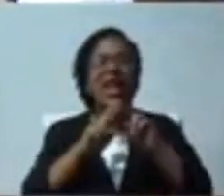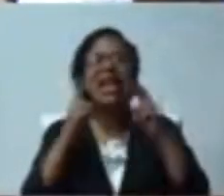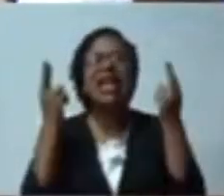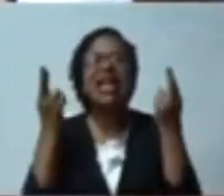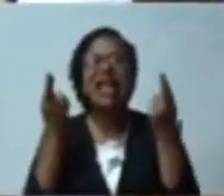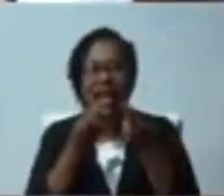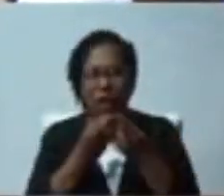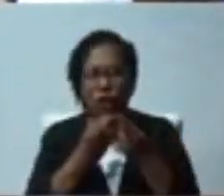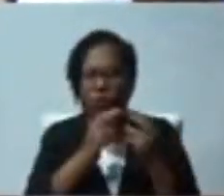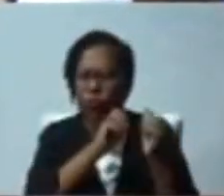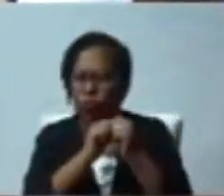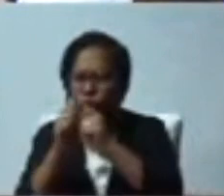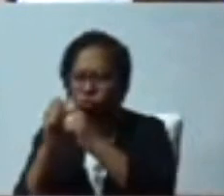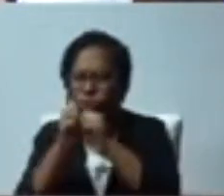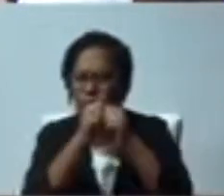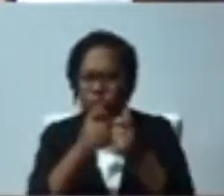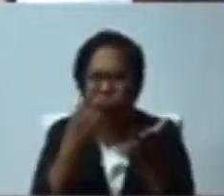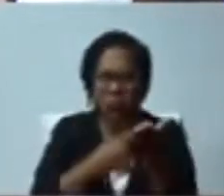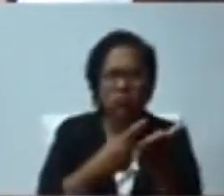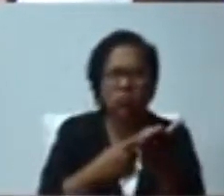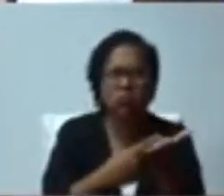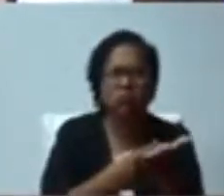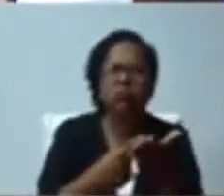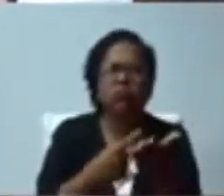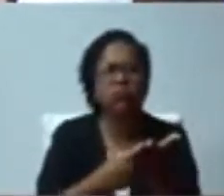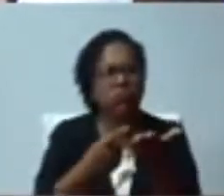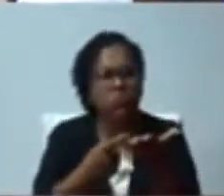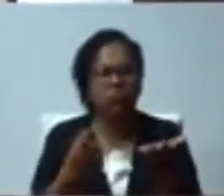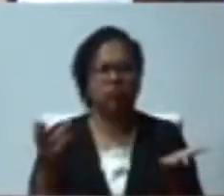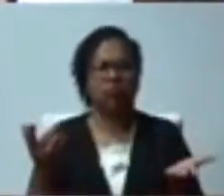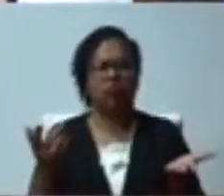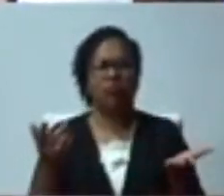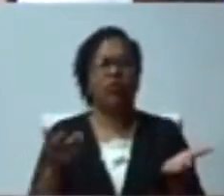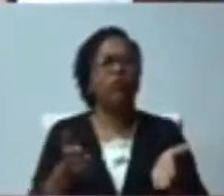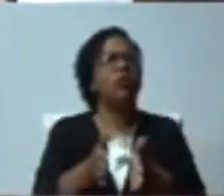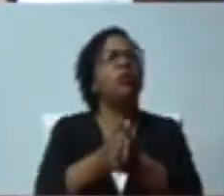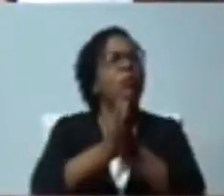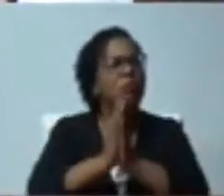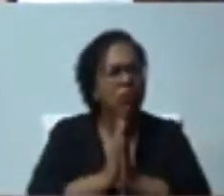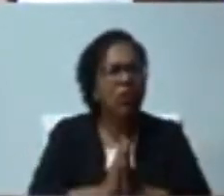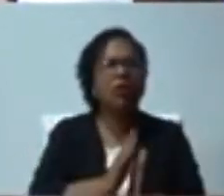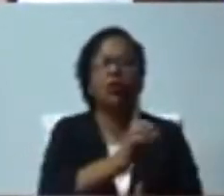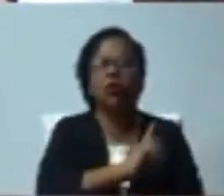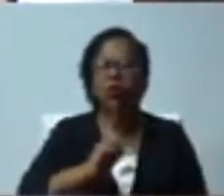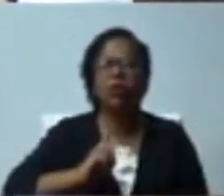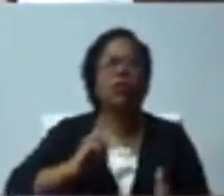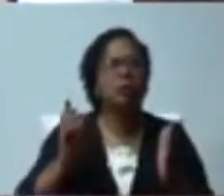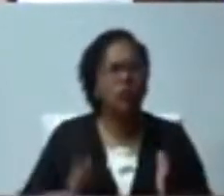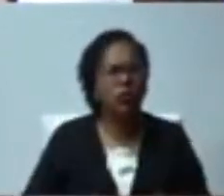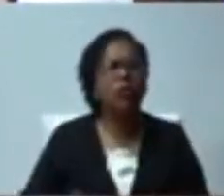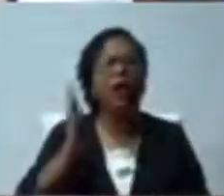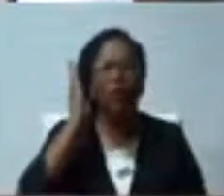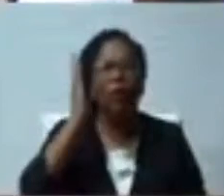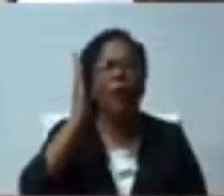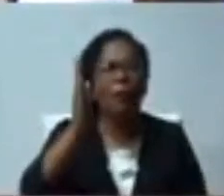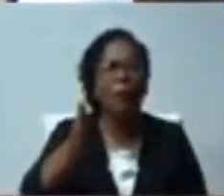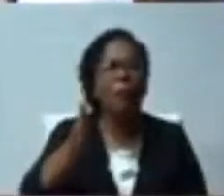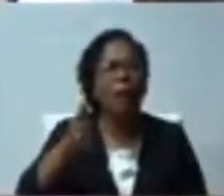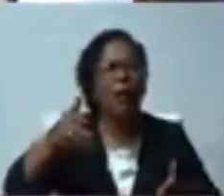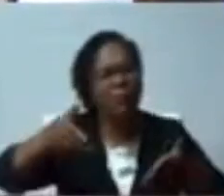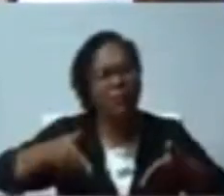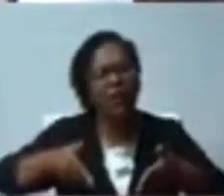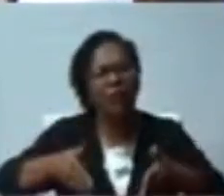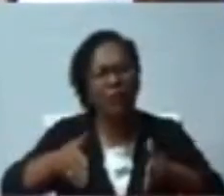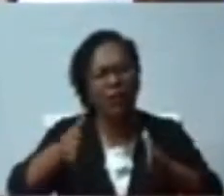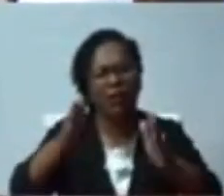procurar la aprobación del mismo. Entonces yo le pido, colega, vamos a darle la oportunidad de que la